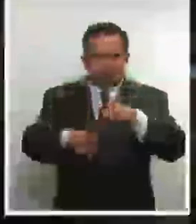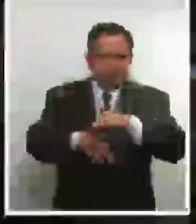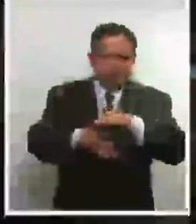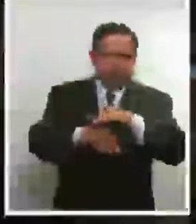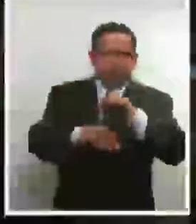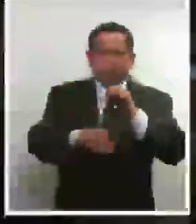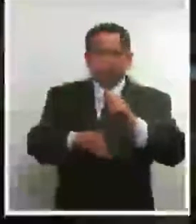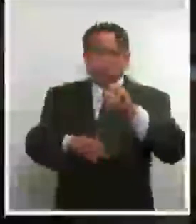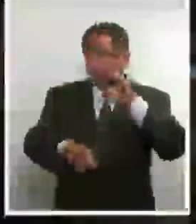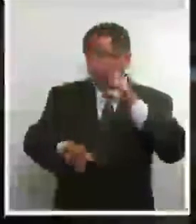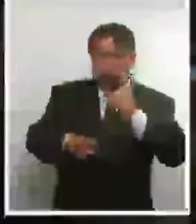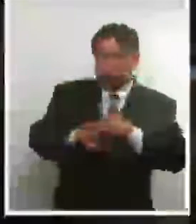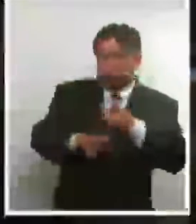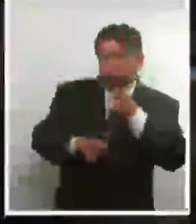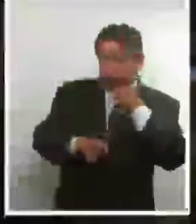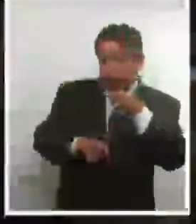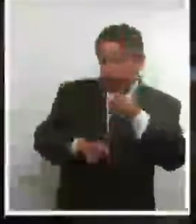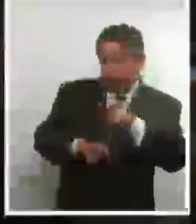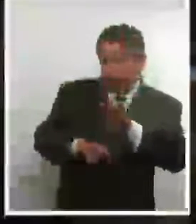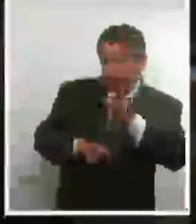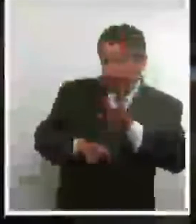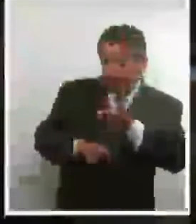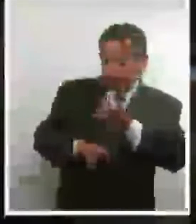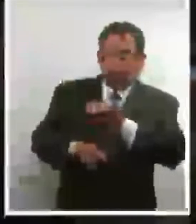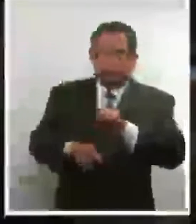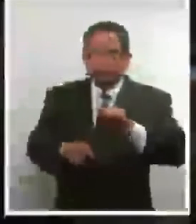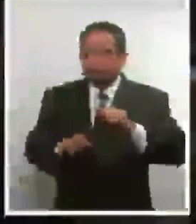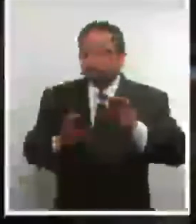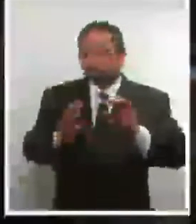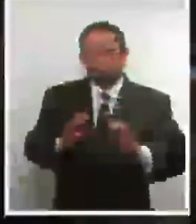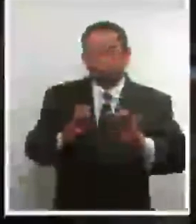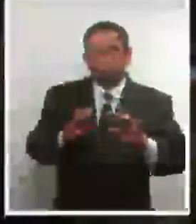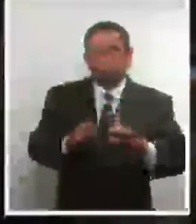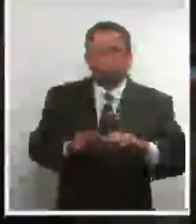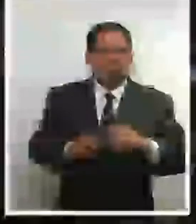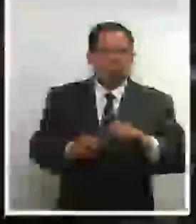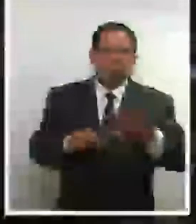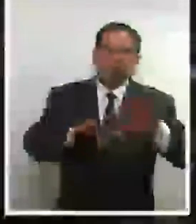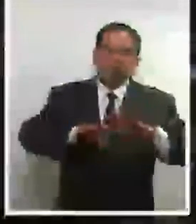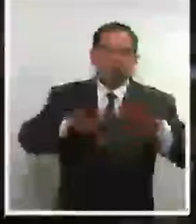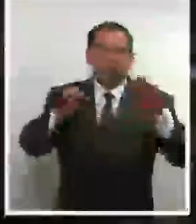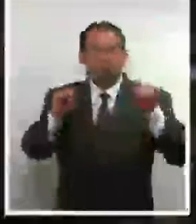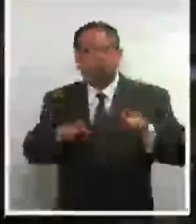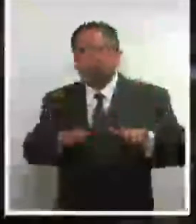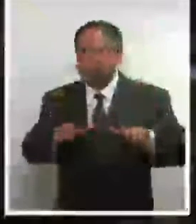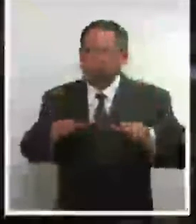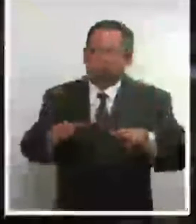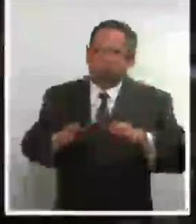y presuntos responsables. El uso de la fuerza